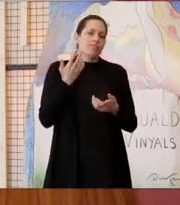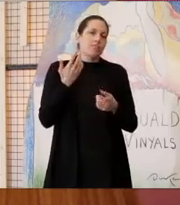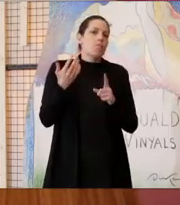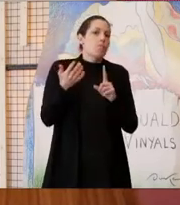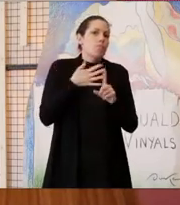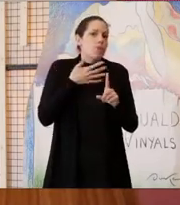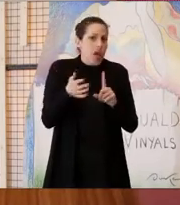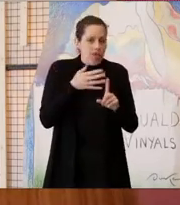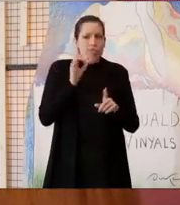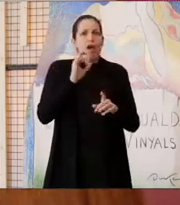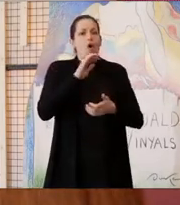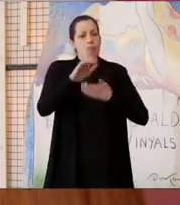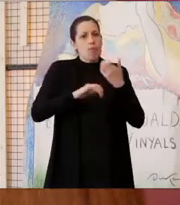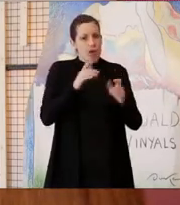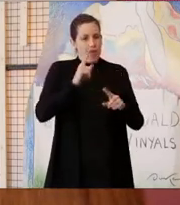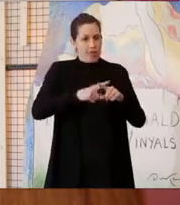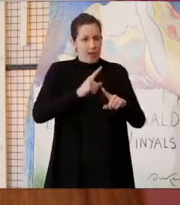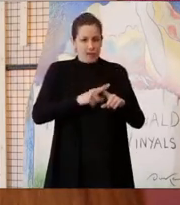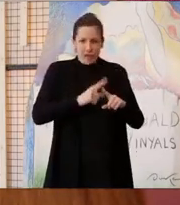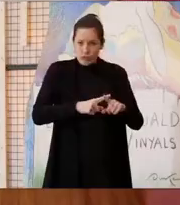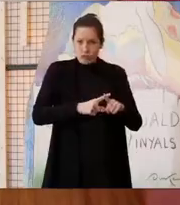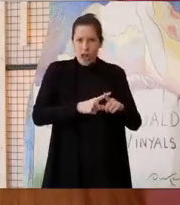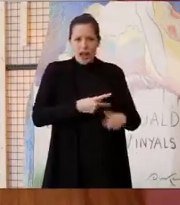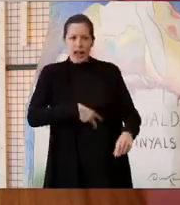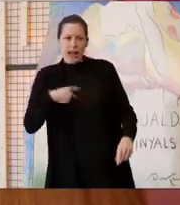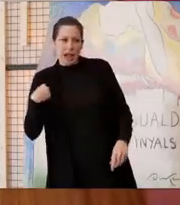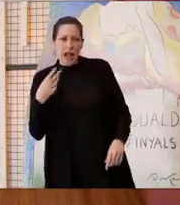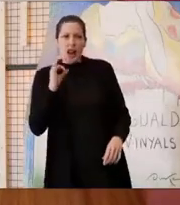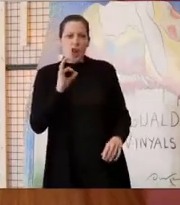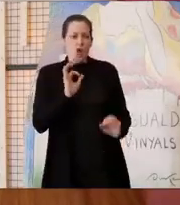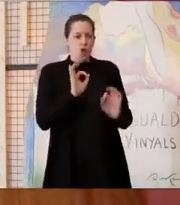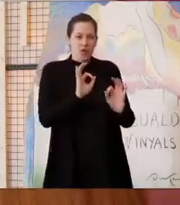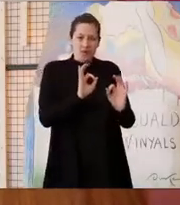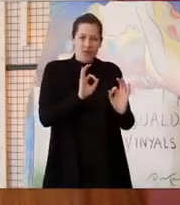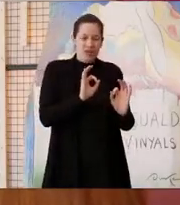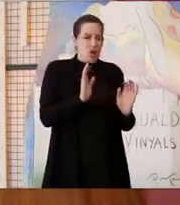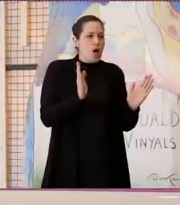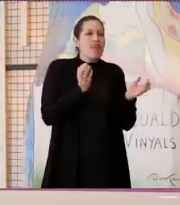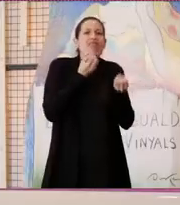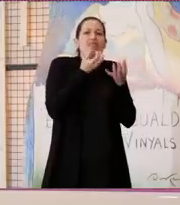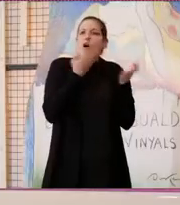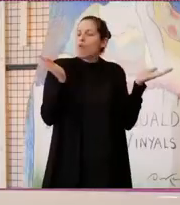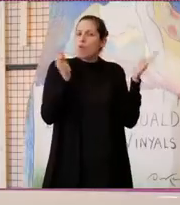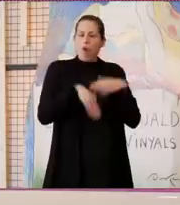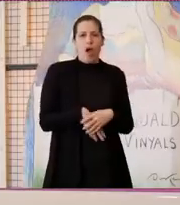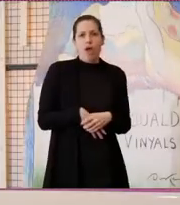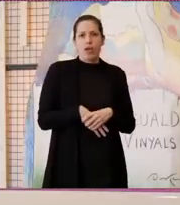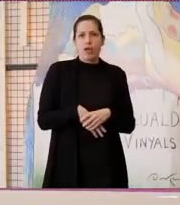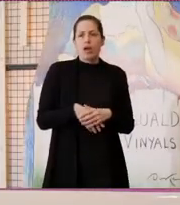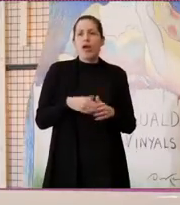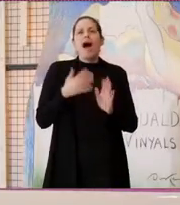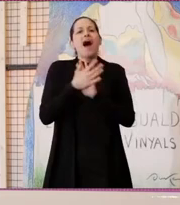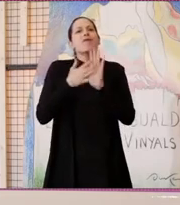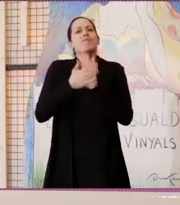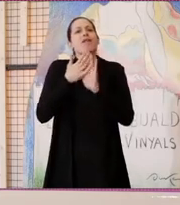no tenemos datos estamos todo el rato hablando de las denuncias pero más allá de la macroencuesta que hace cada